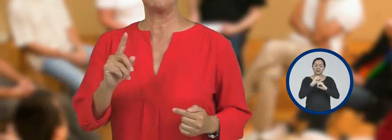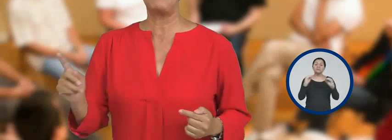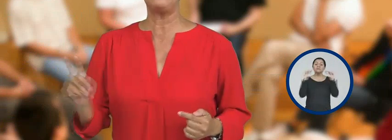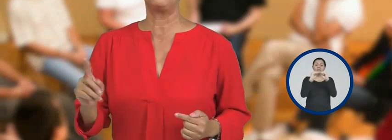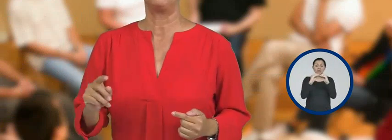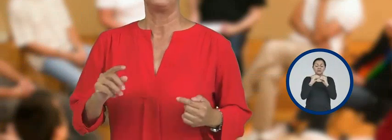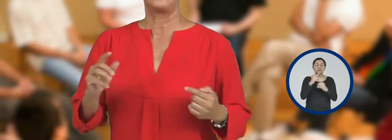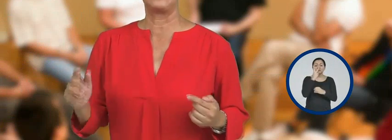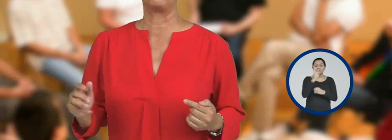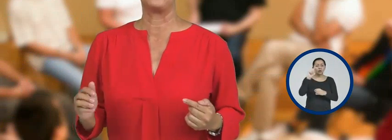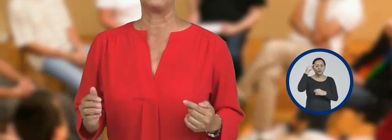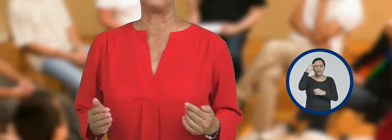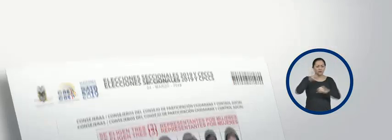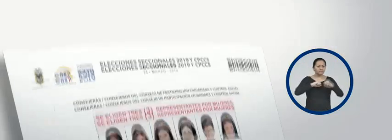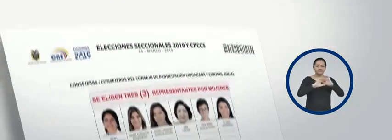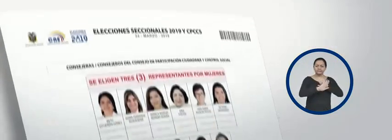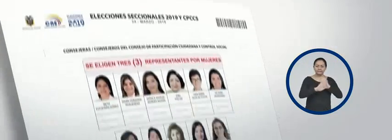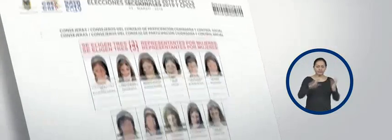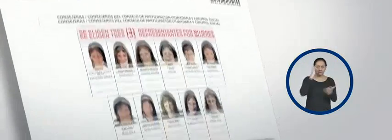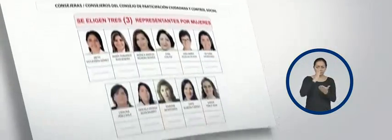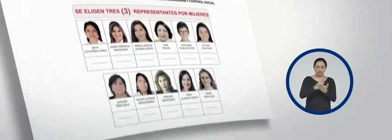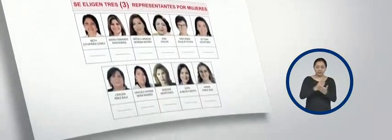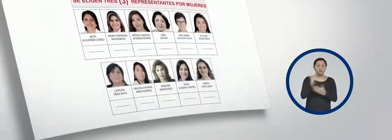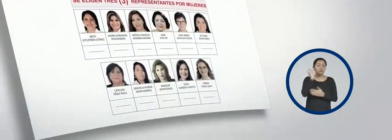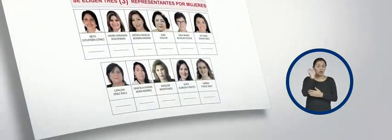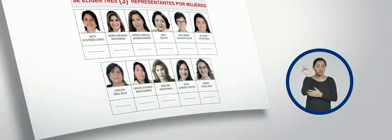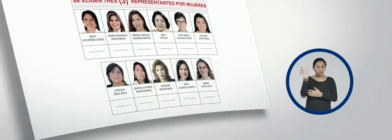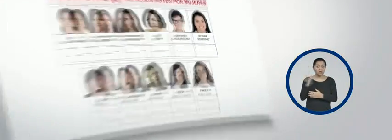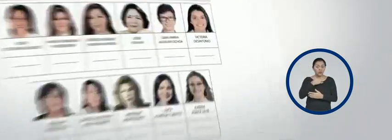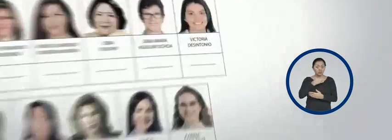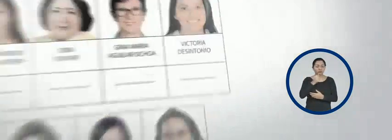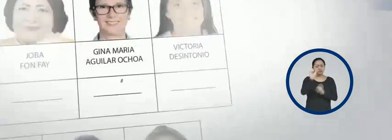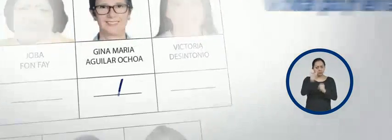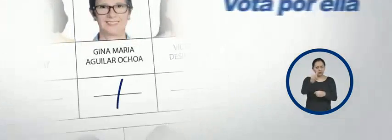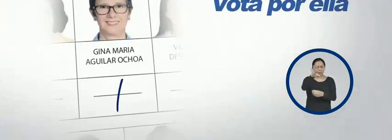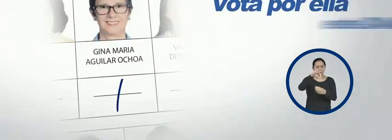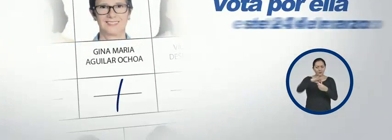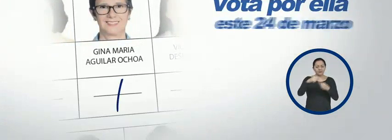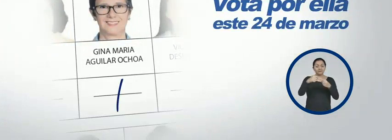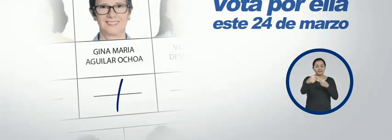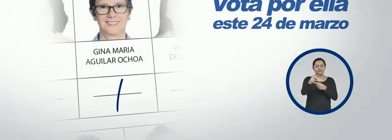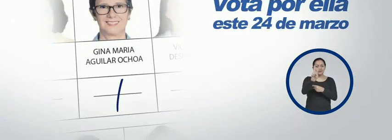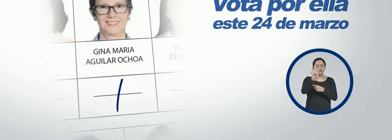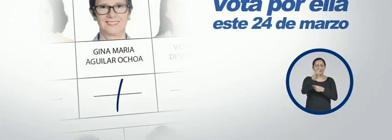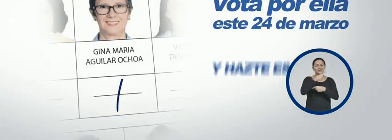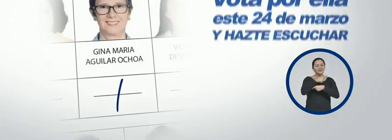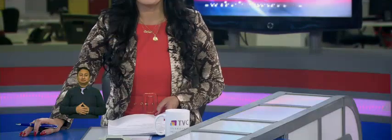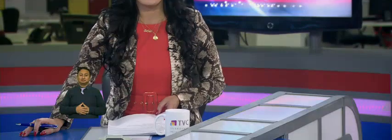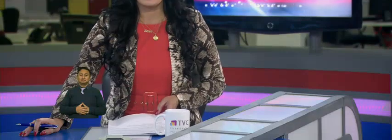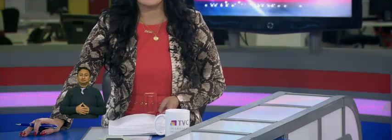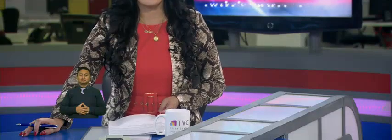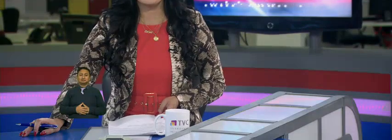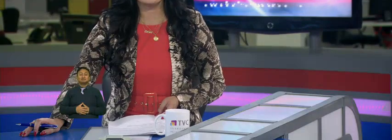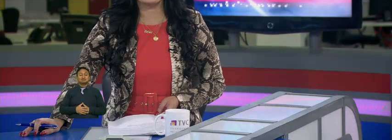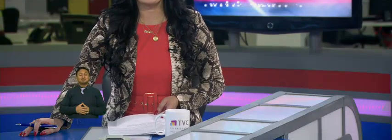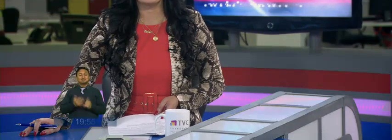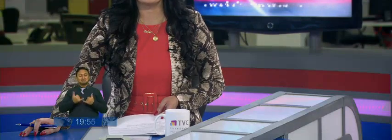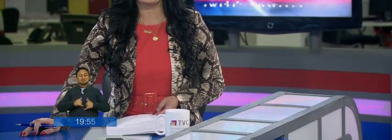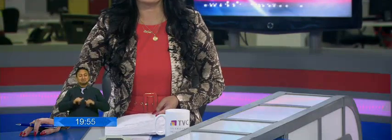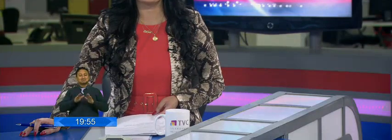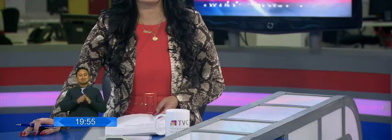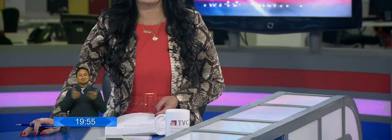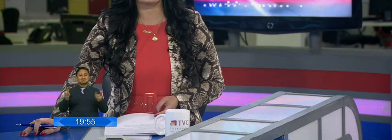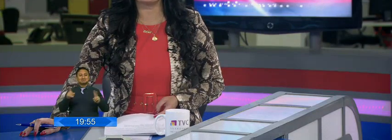no desempeño en el gobierno. Si Gina Aguilar es tu voz, vota por ella este 24 de marzo. Seguimos